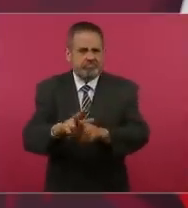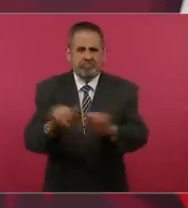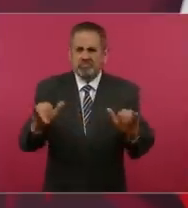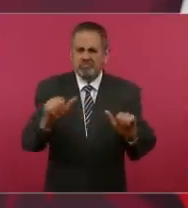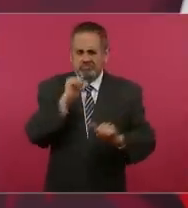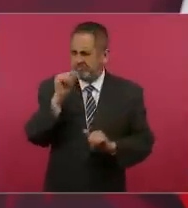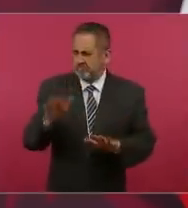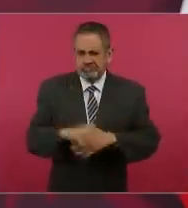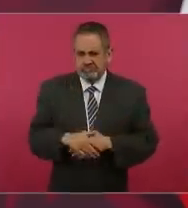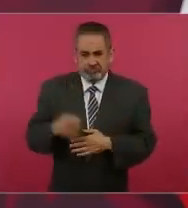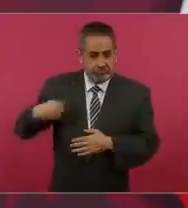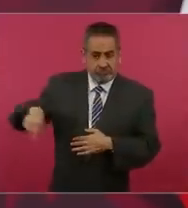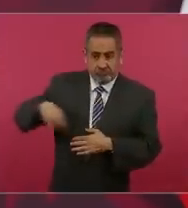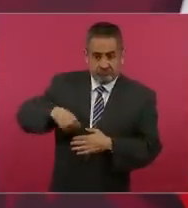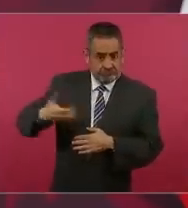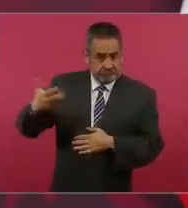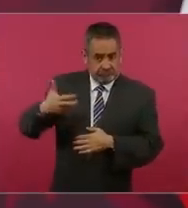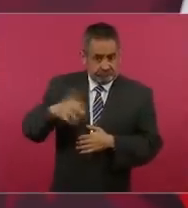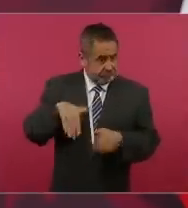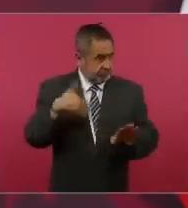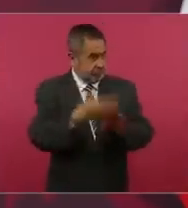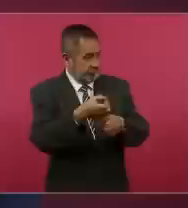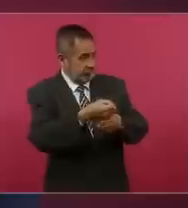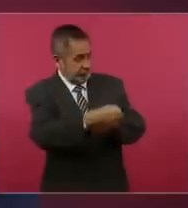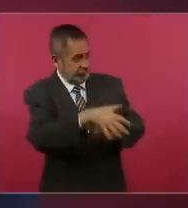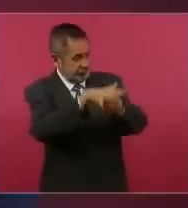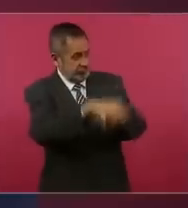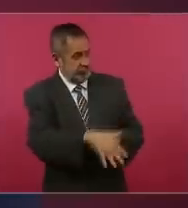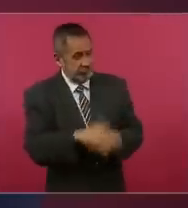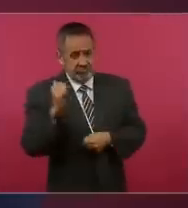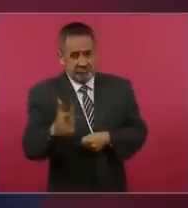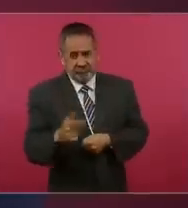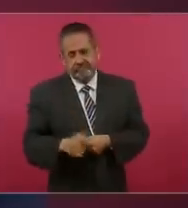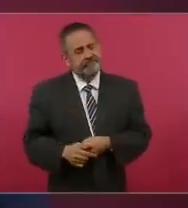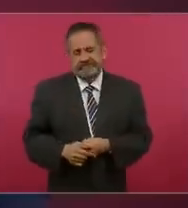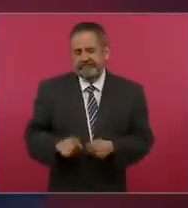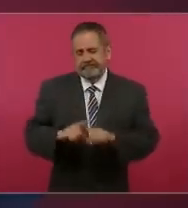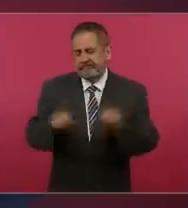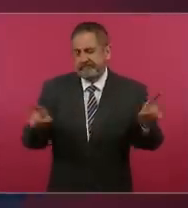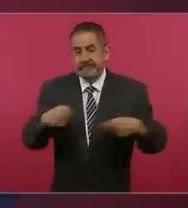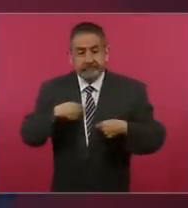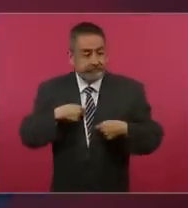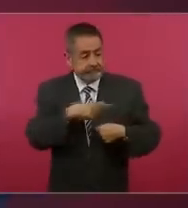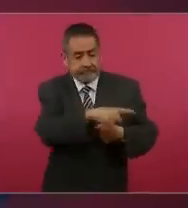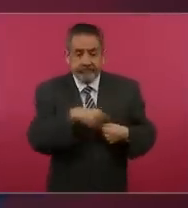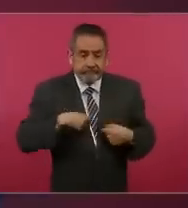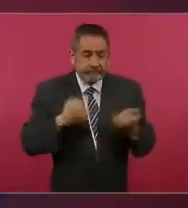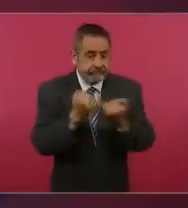y no va a haber represión porque no somos iguales